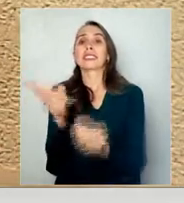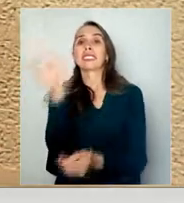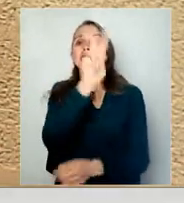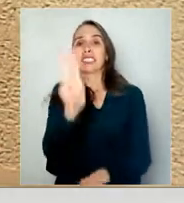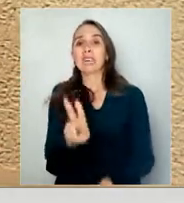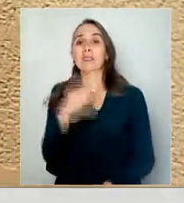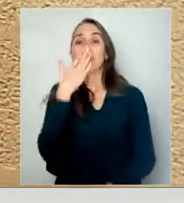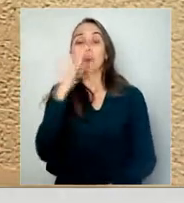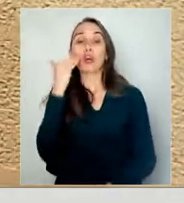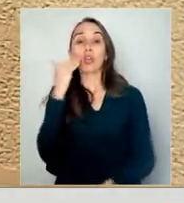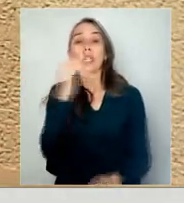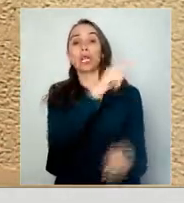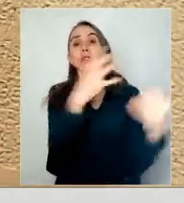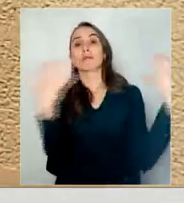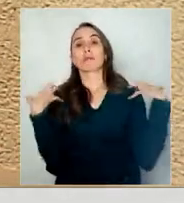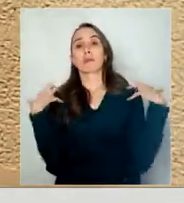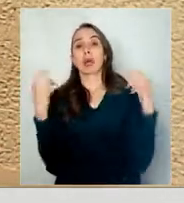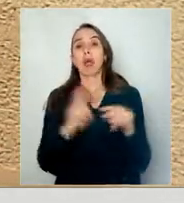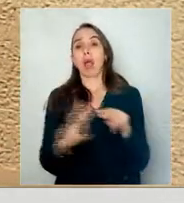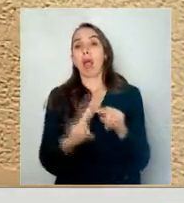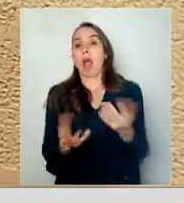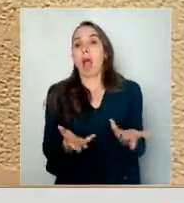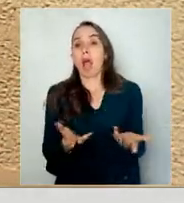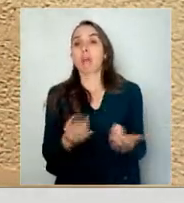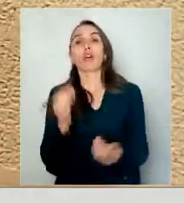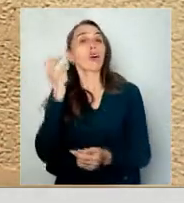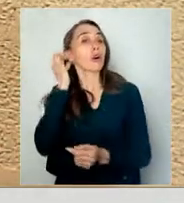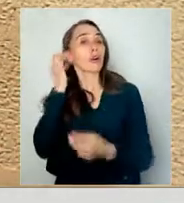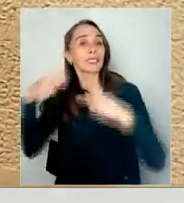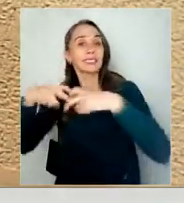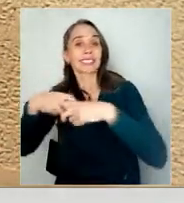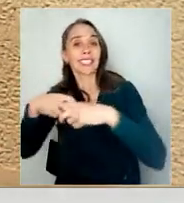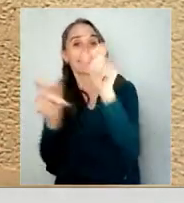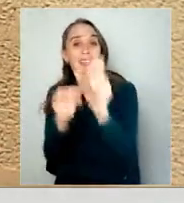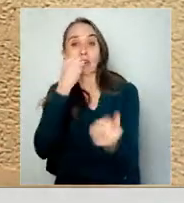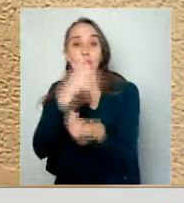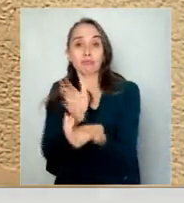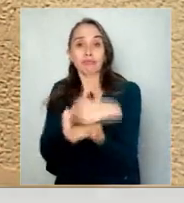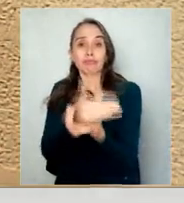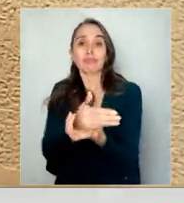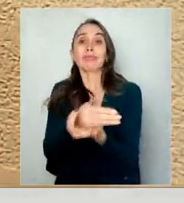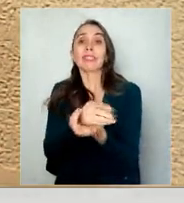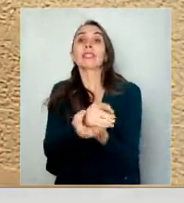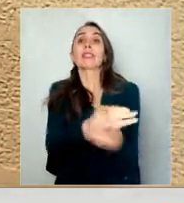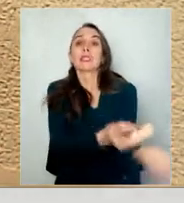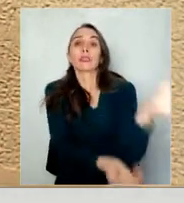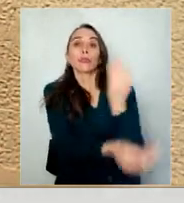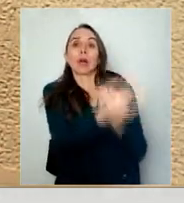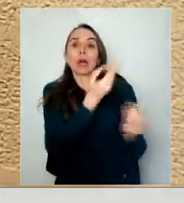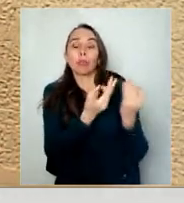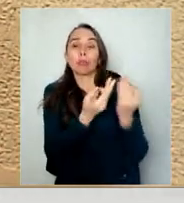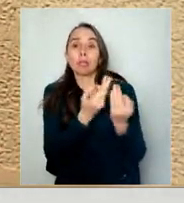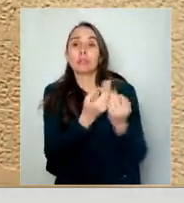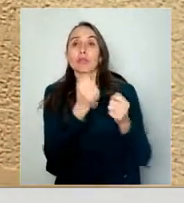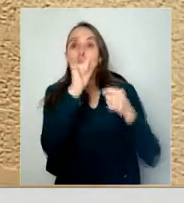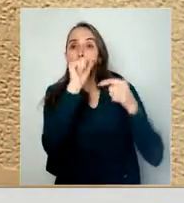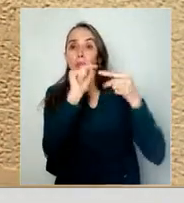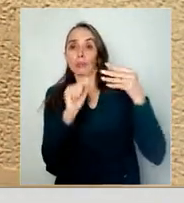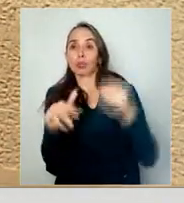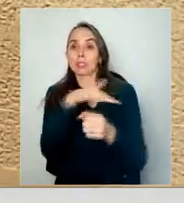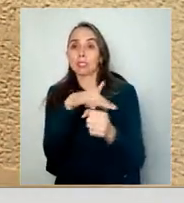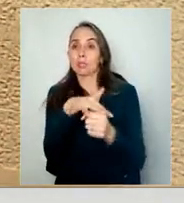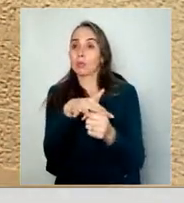y expresan ellas la preocupación respecto a este tema y ya se han presentado varias situaciones que rayan en lo regular